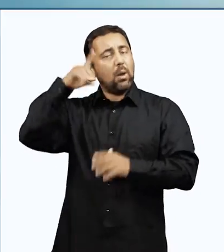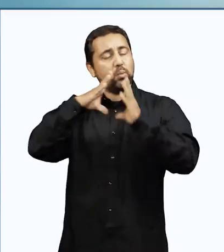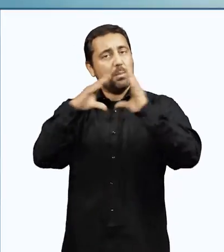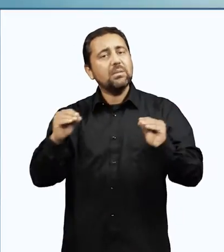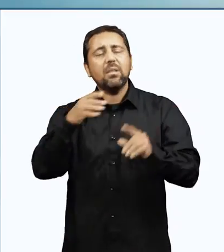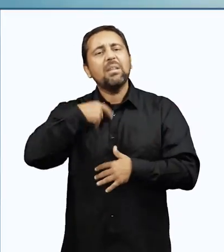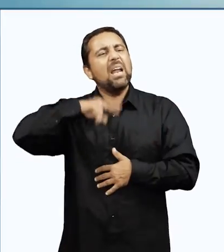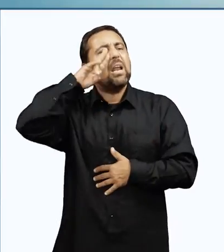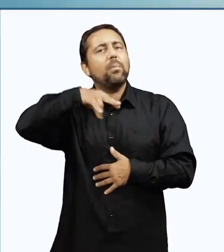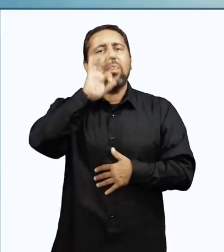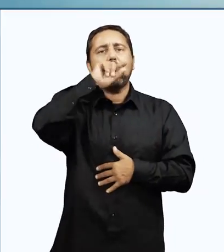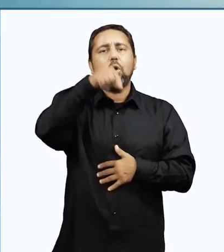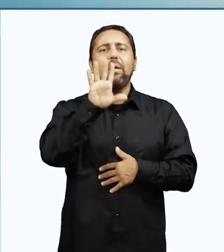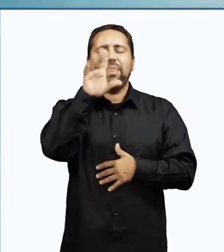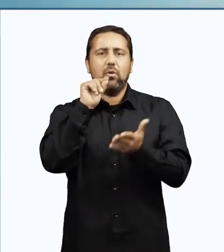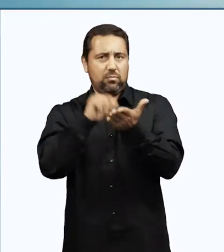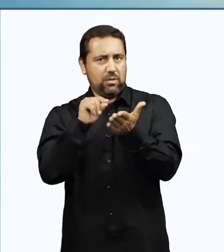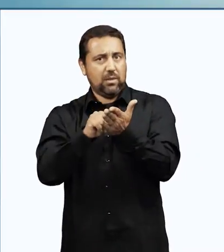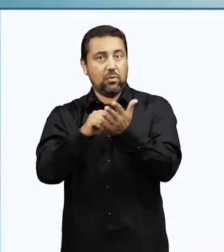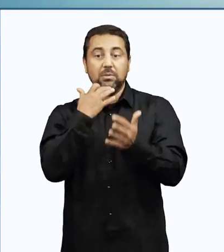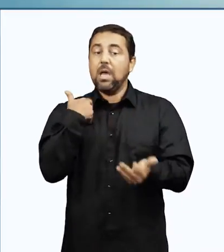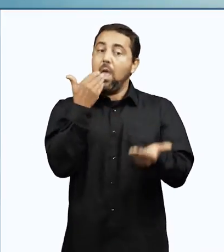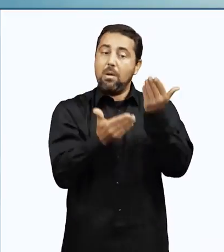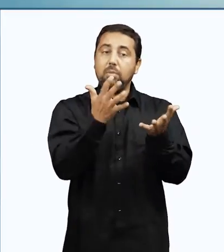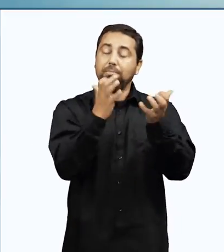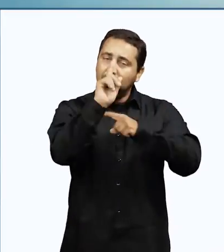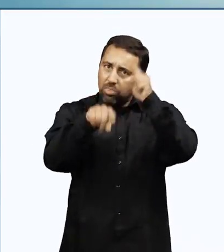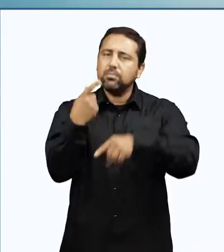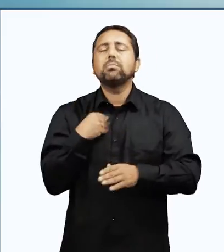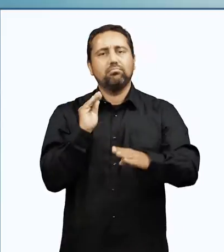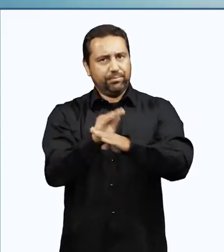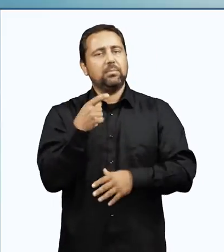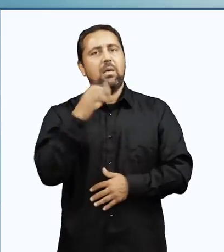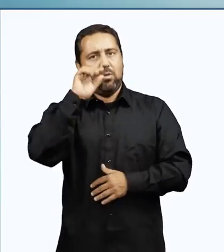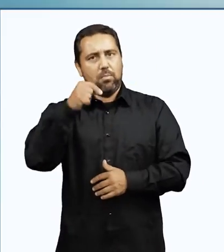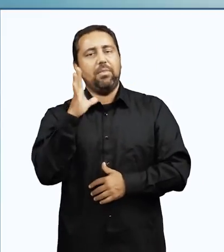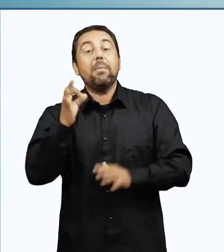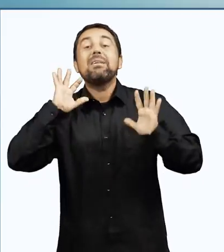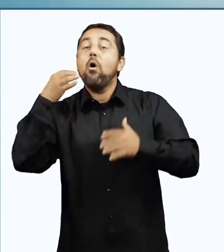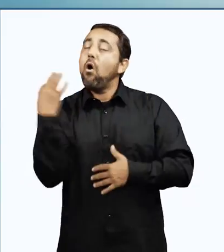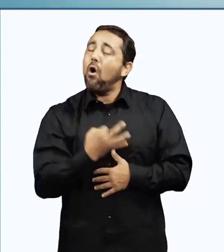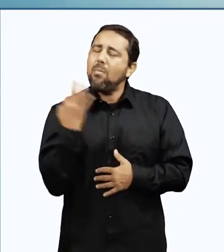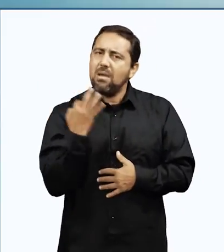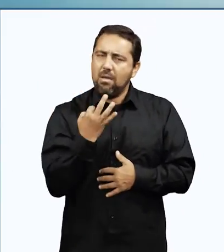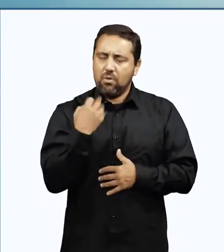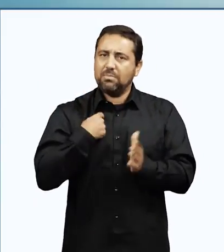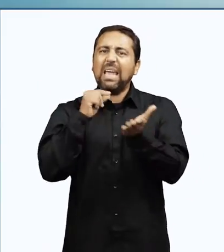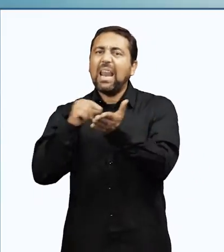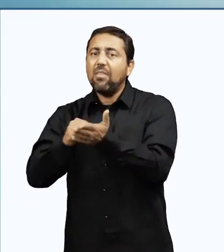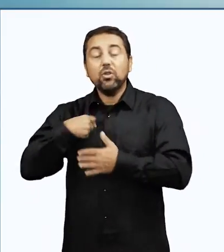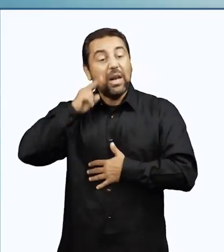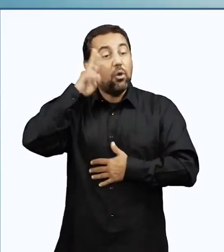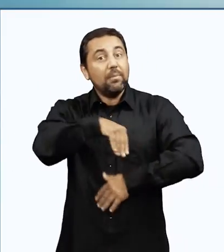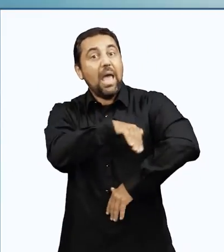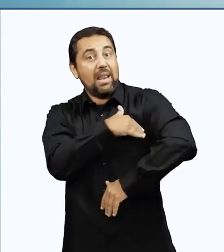e implica el reconocimiento de 0-5 etc es una vez superada su evaluación los cuales resultan obligatorios para poder